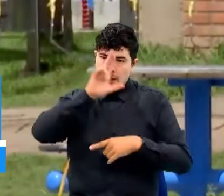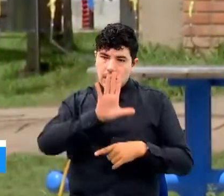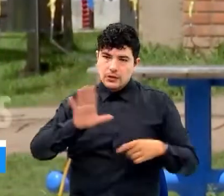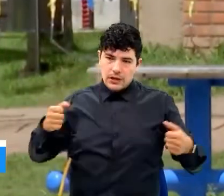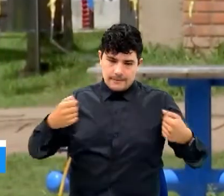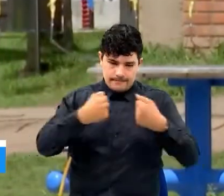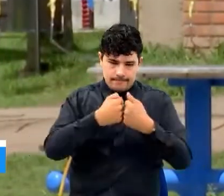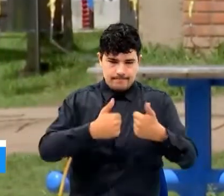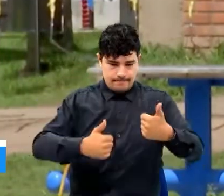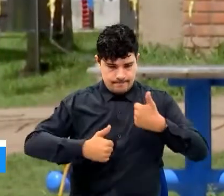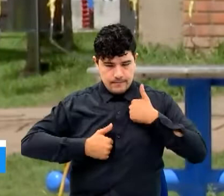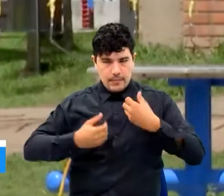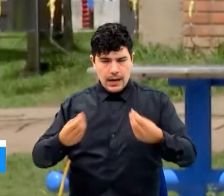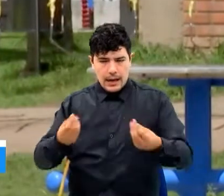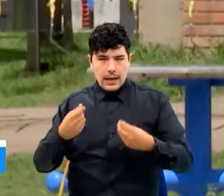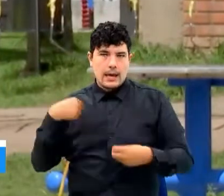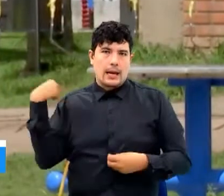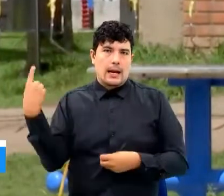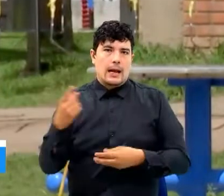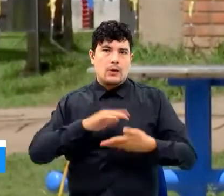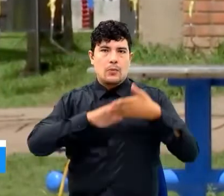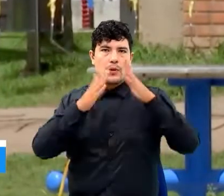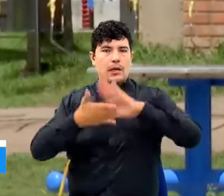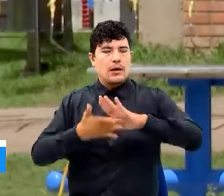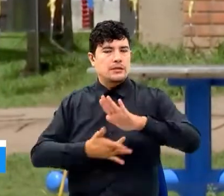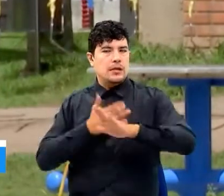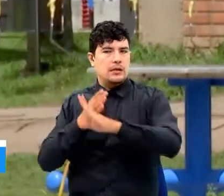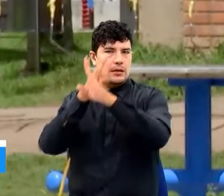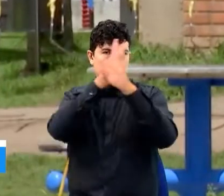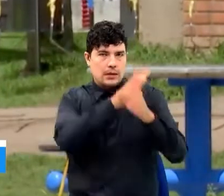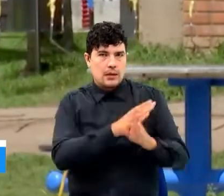de seguridad y de esta forma evitar los hurtos que se han cometido en los